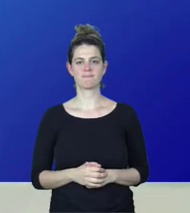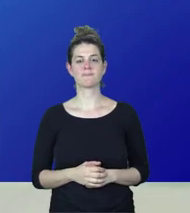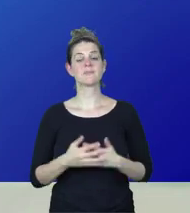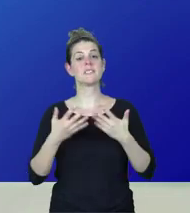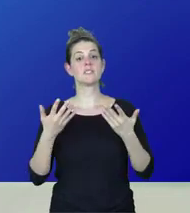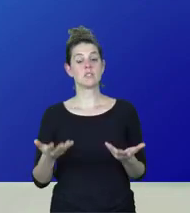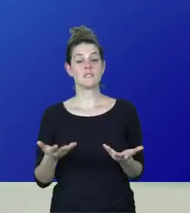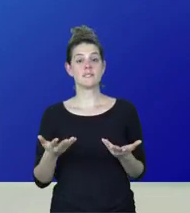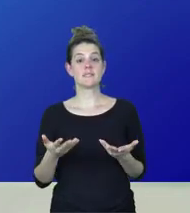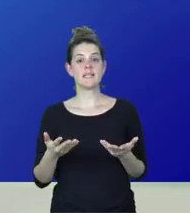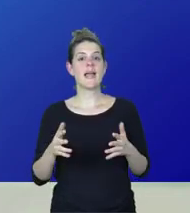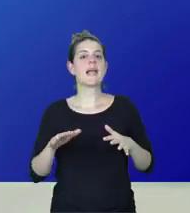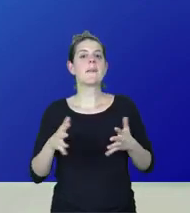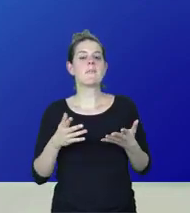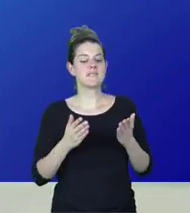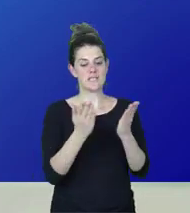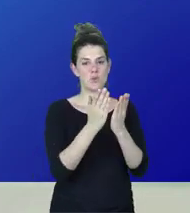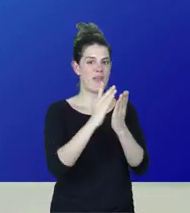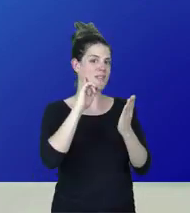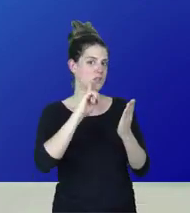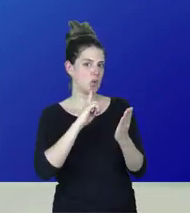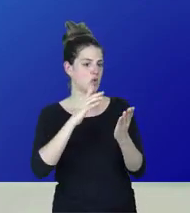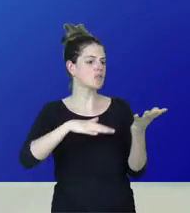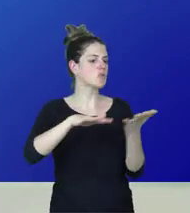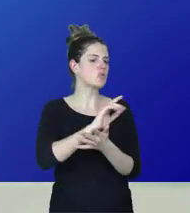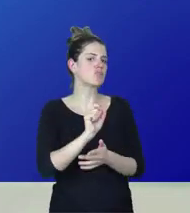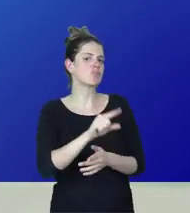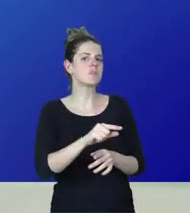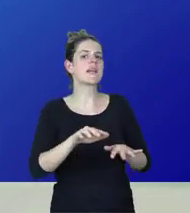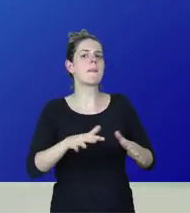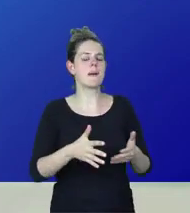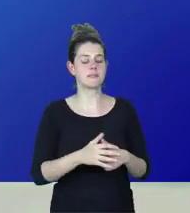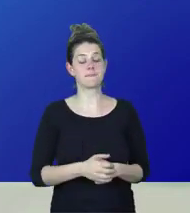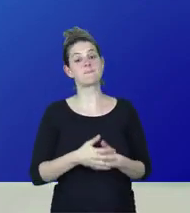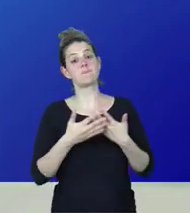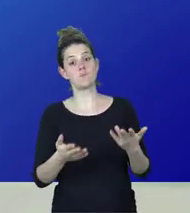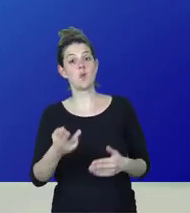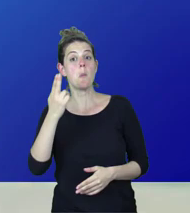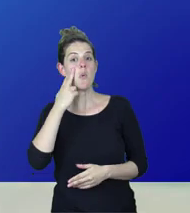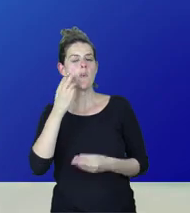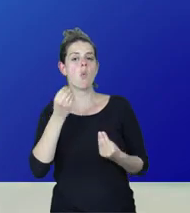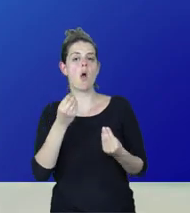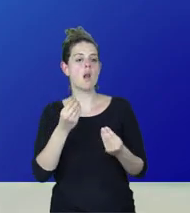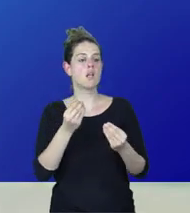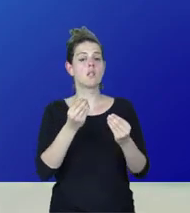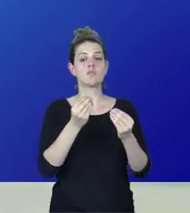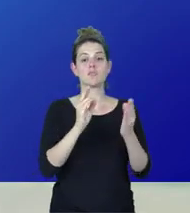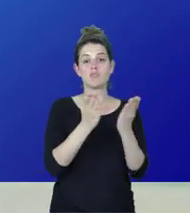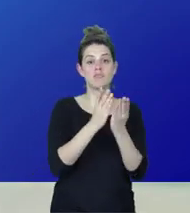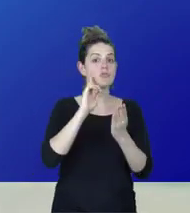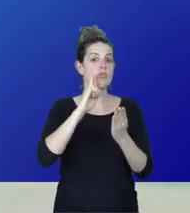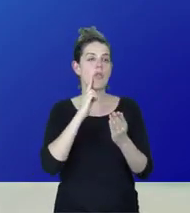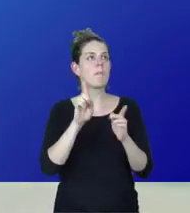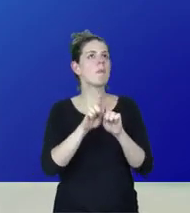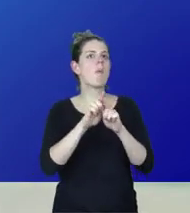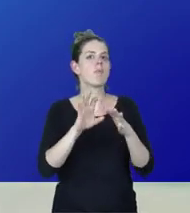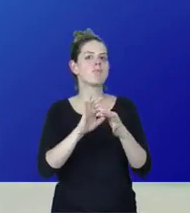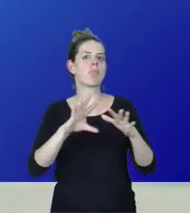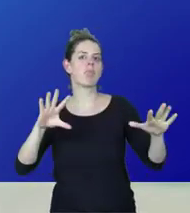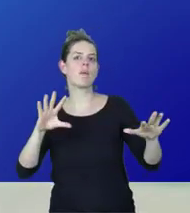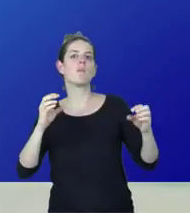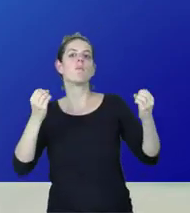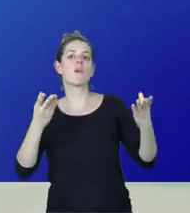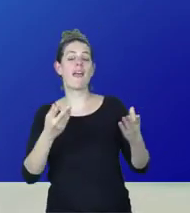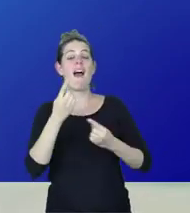institución. ¿Qué pasa entonces con el estudiante sordo? Uno de los problemas que había era que quedaron bastante desvinculados, en algunos casos era